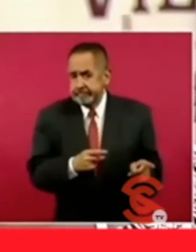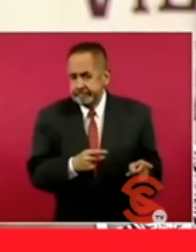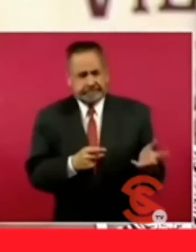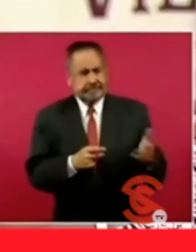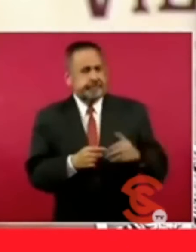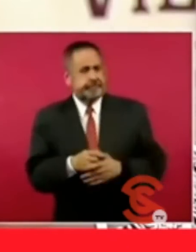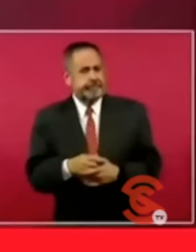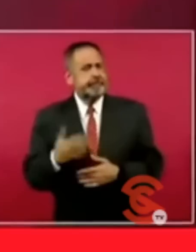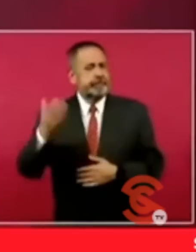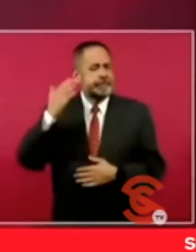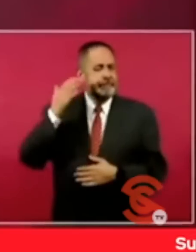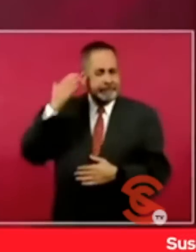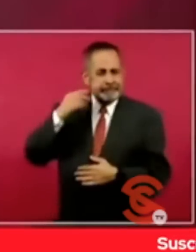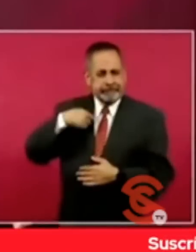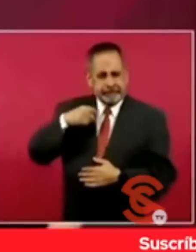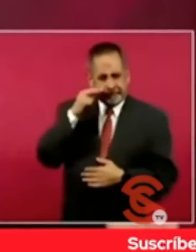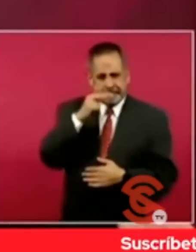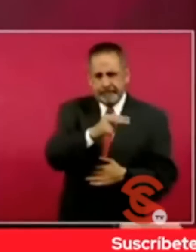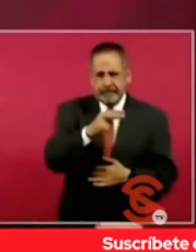Entonces, estaba yo viendo